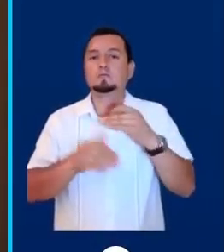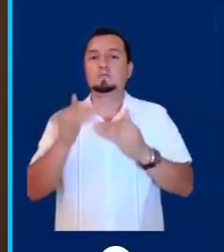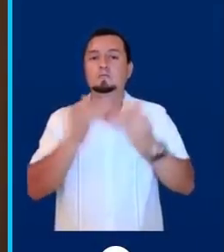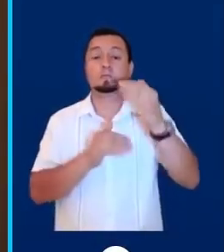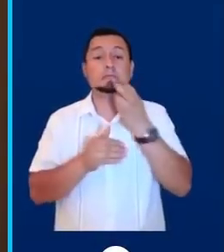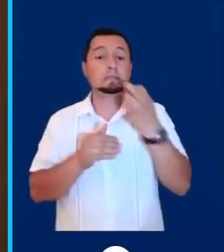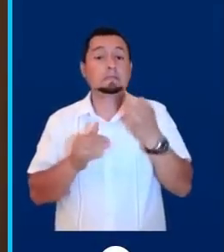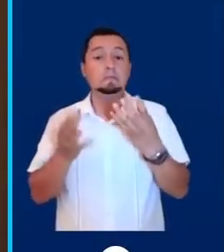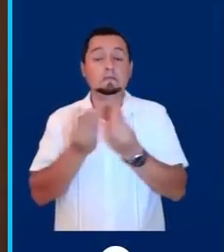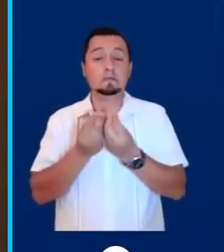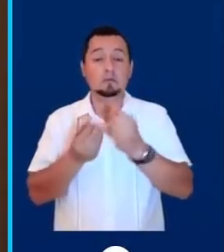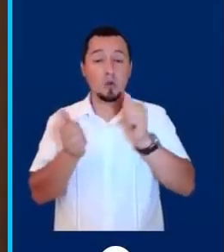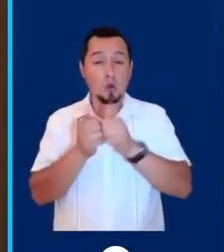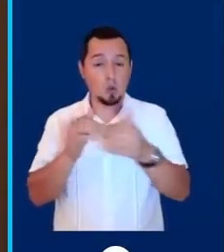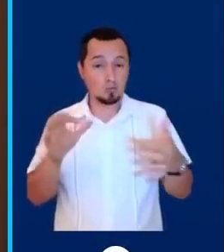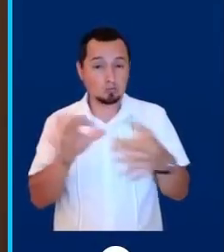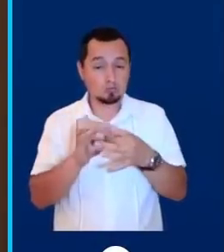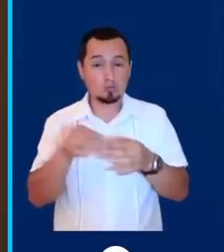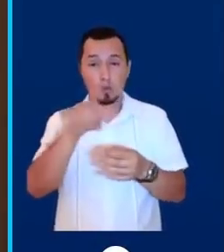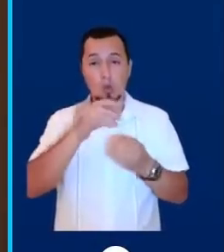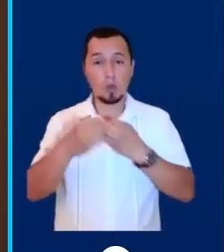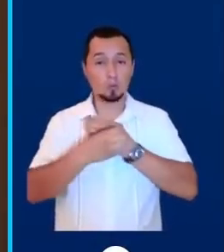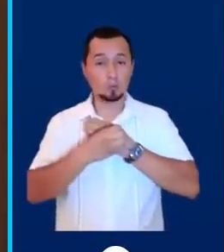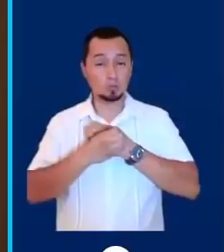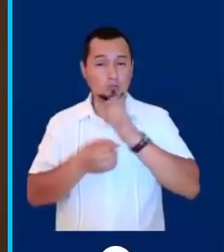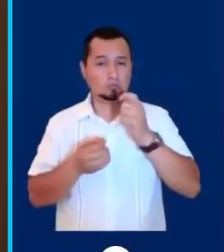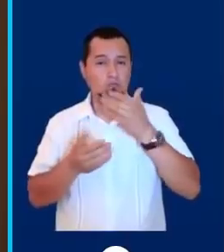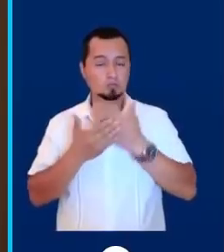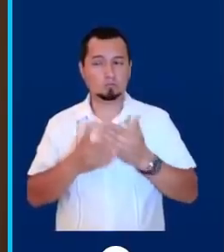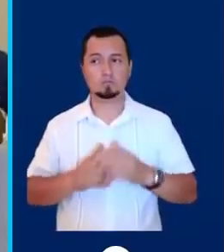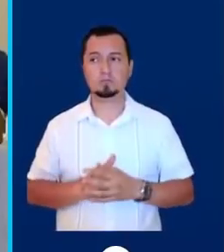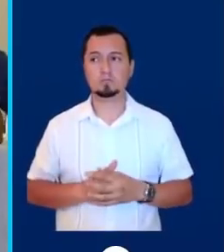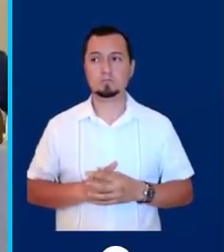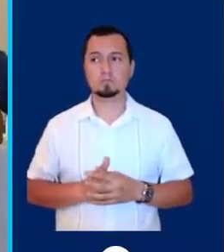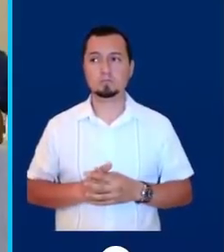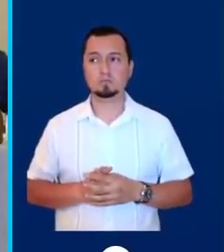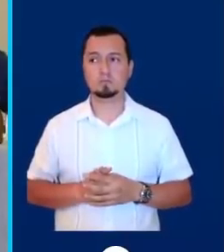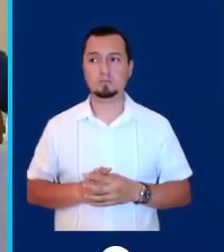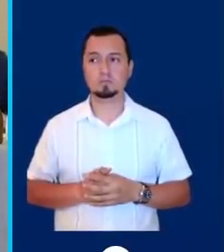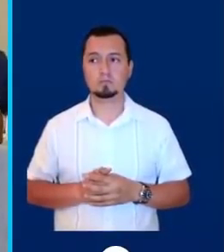es la información relacionada con educación superior.